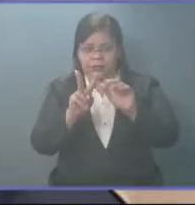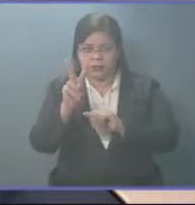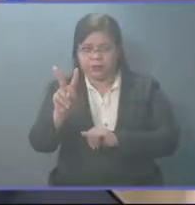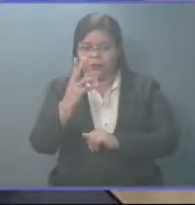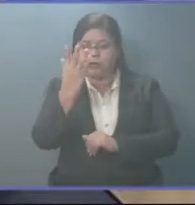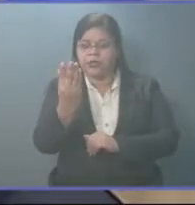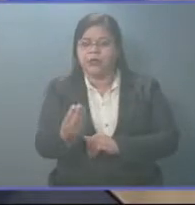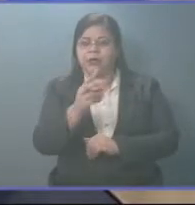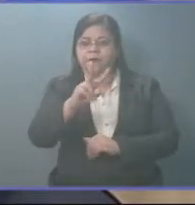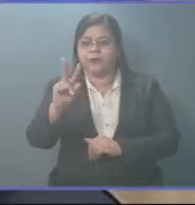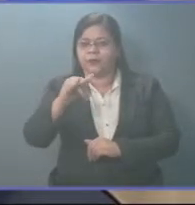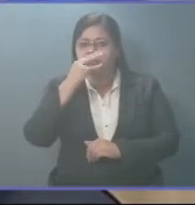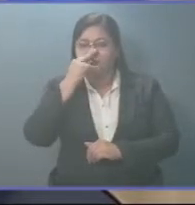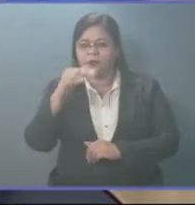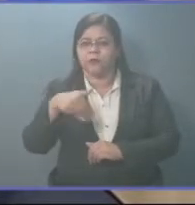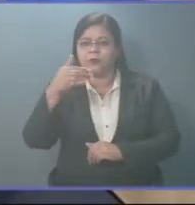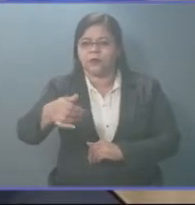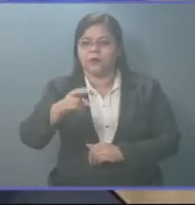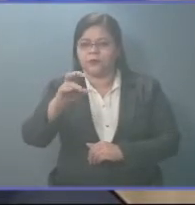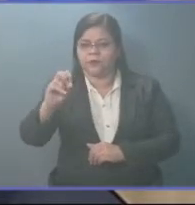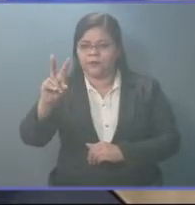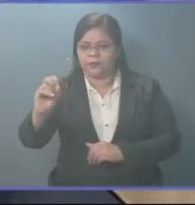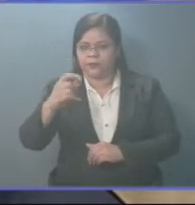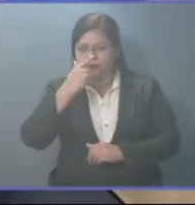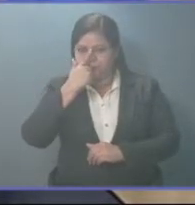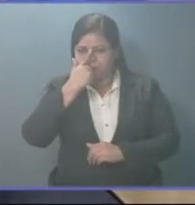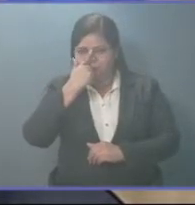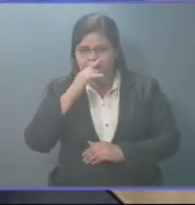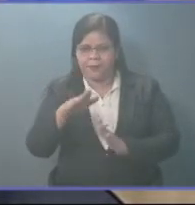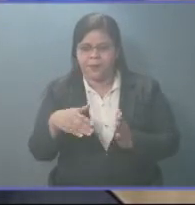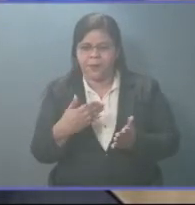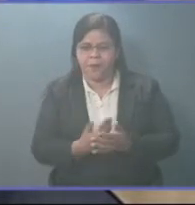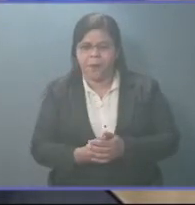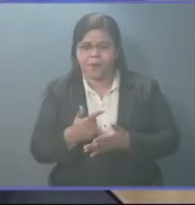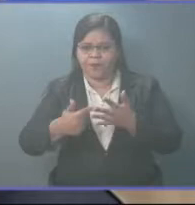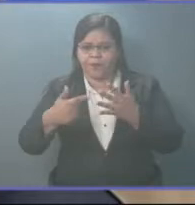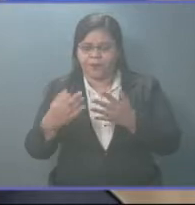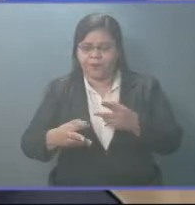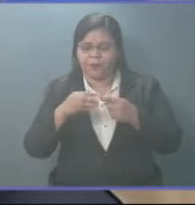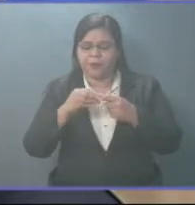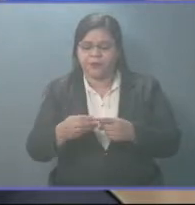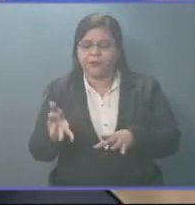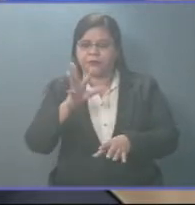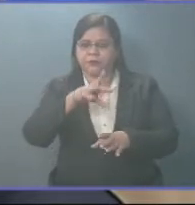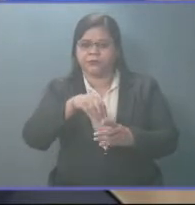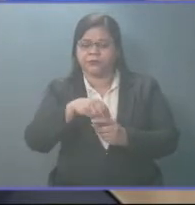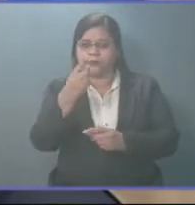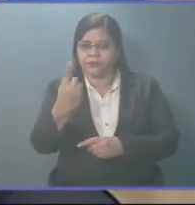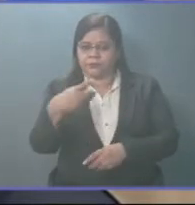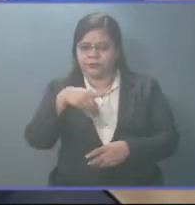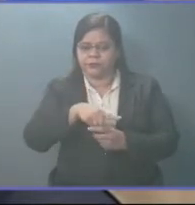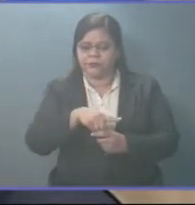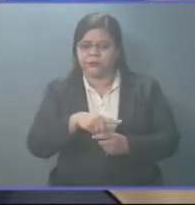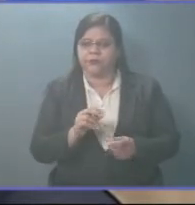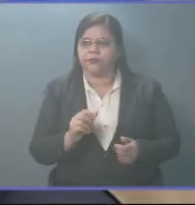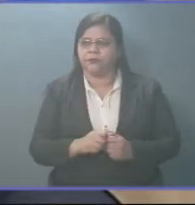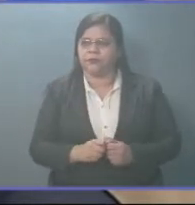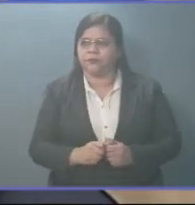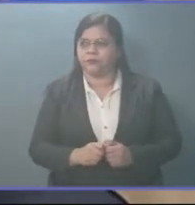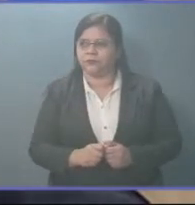fecha 22 de junio de 2020, el cual contiene Ley Especial de Inclusión de las Personas con Discapacidad.